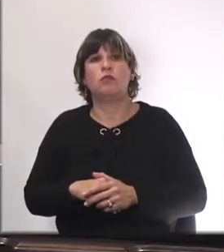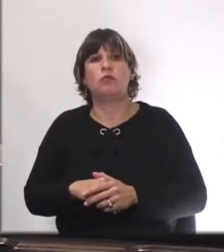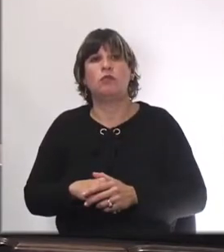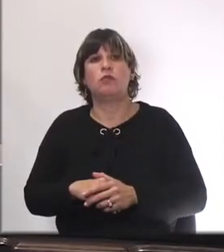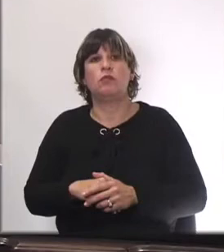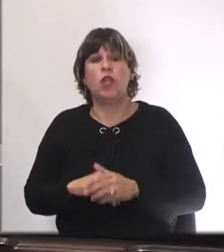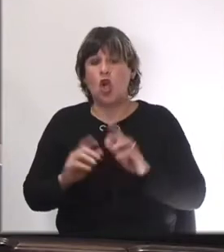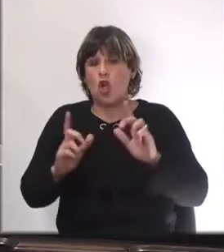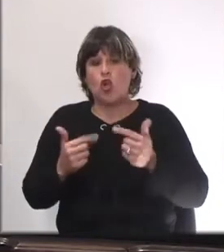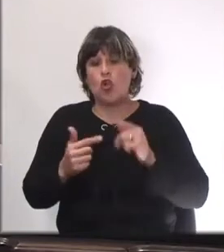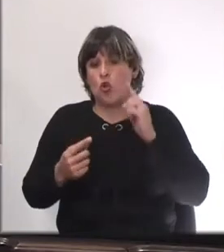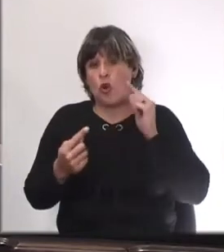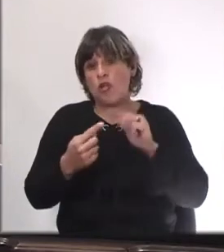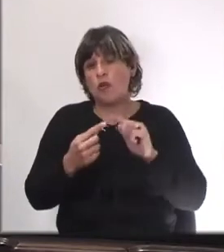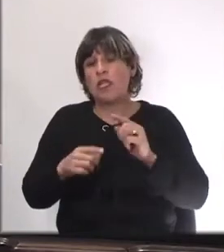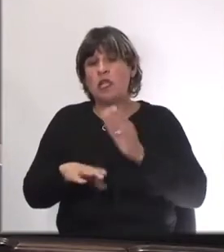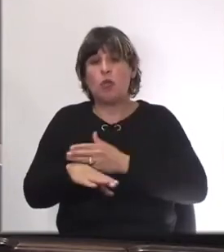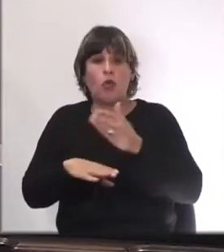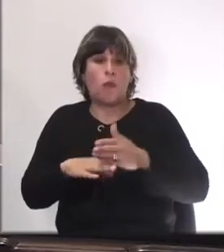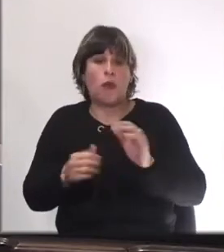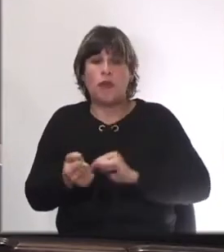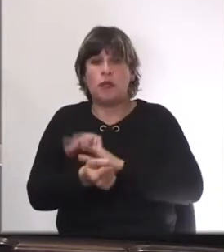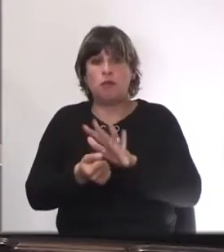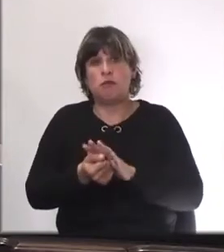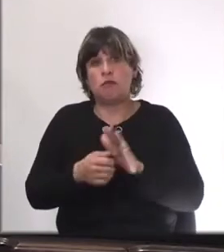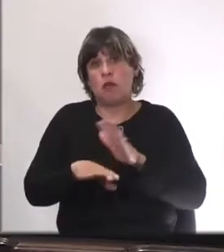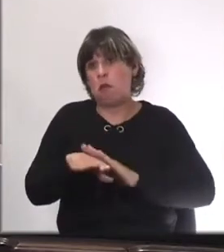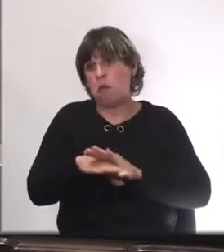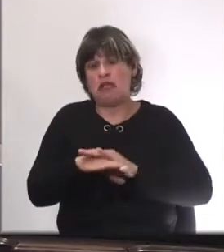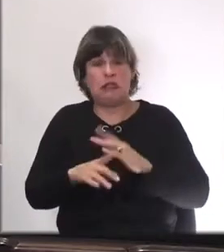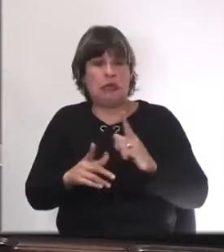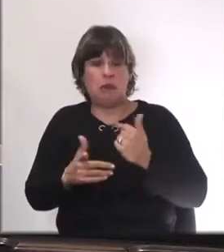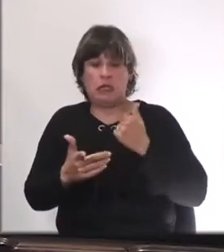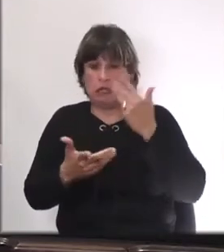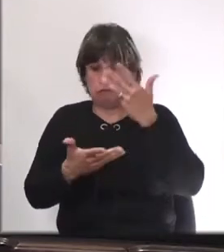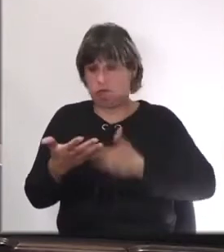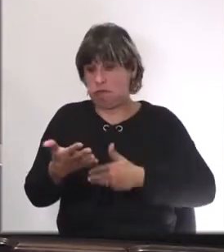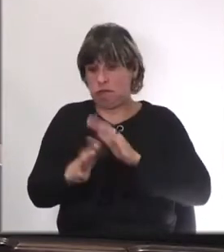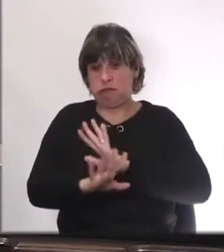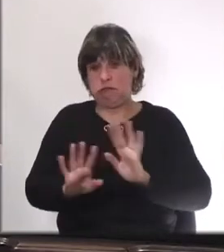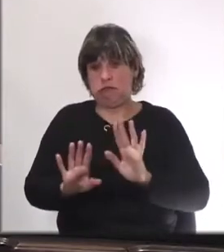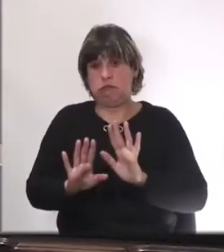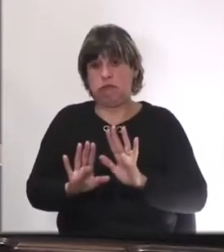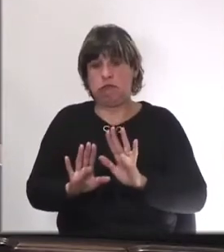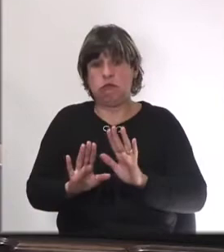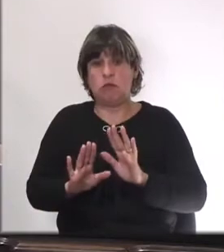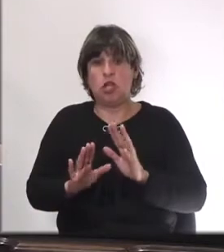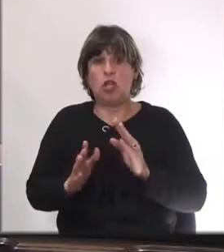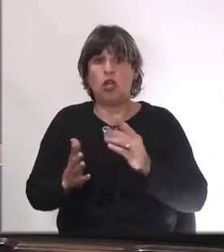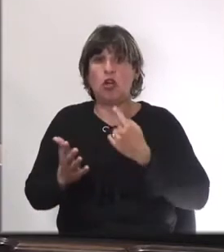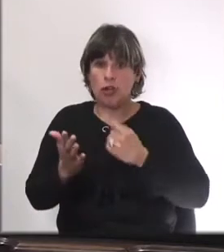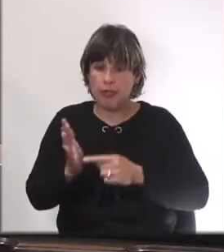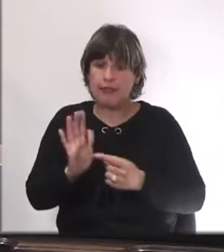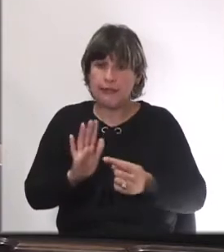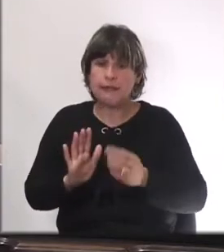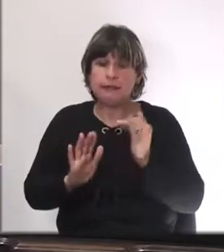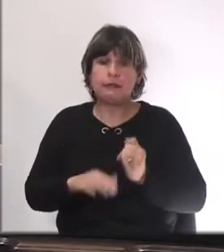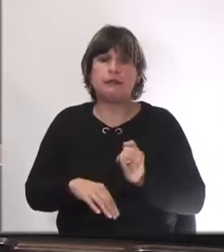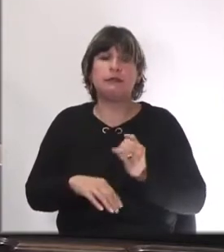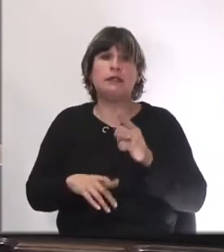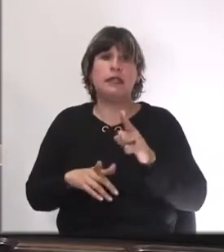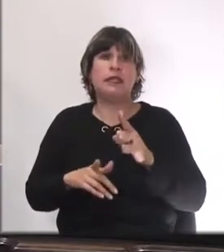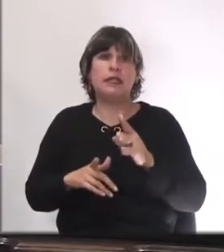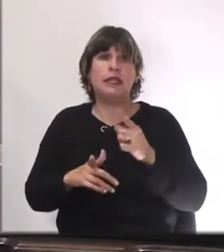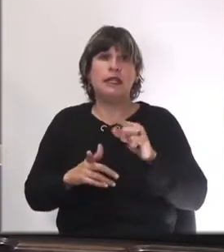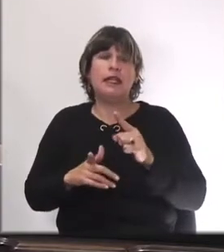Como no hay objetivos post-pandemia, básicamente no aparecen, lo que aparecen son en la